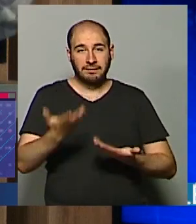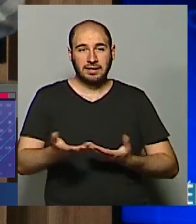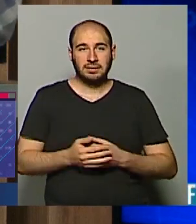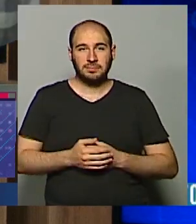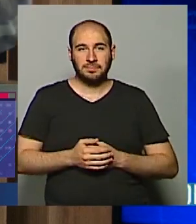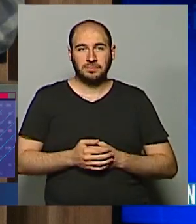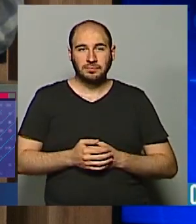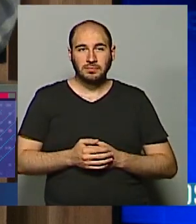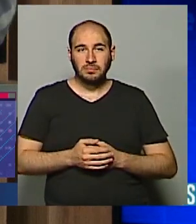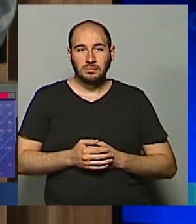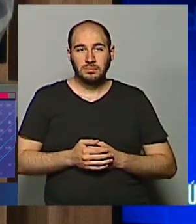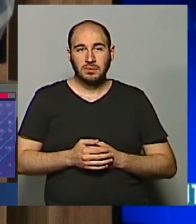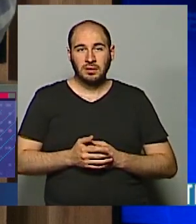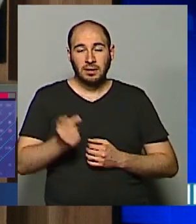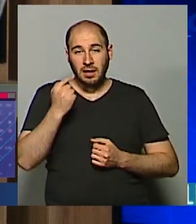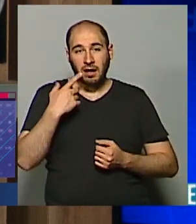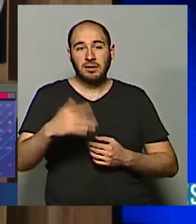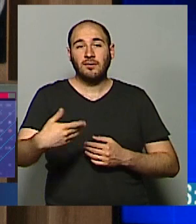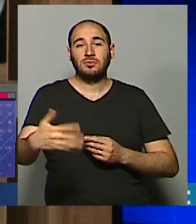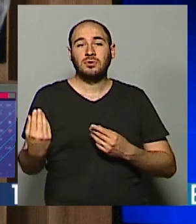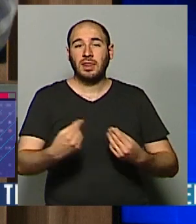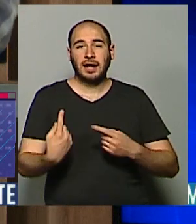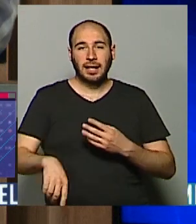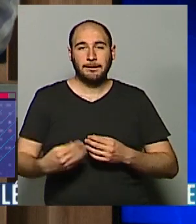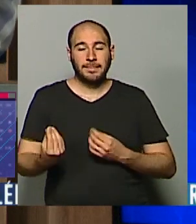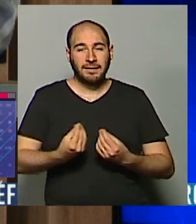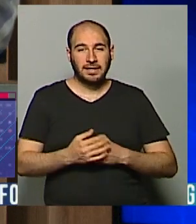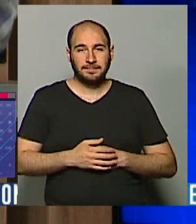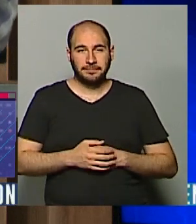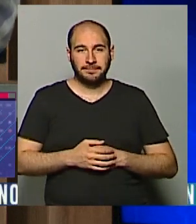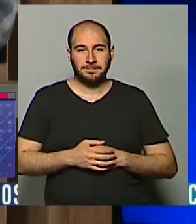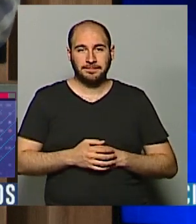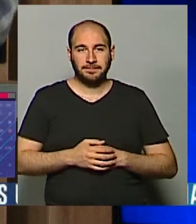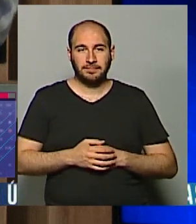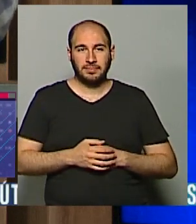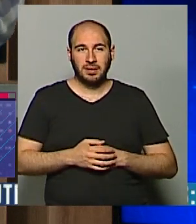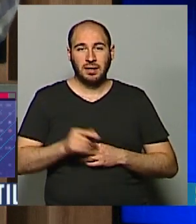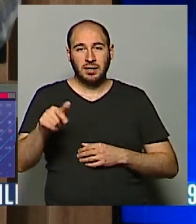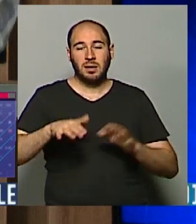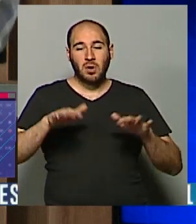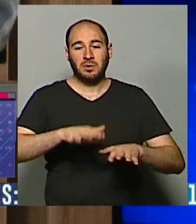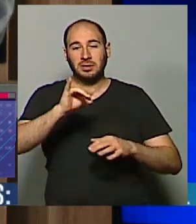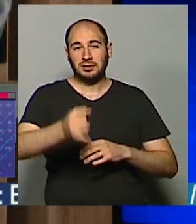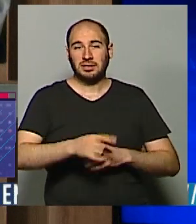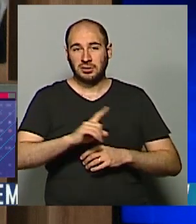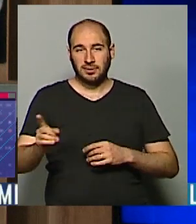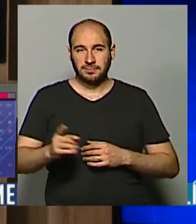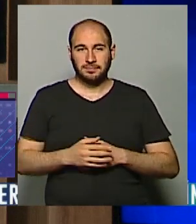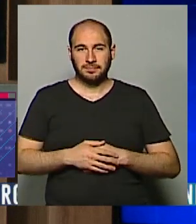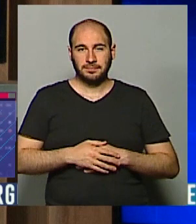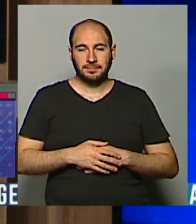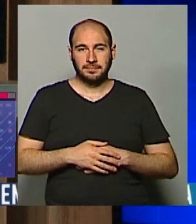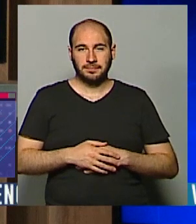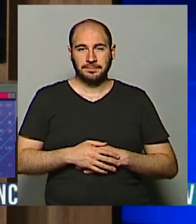es lo que viene para ver si se moviliza o no. En este